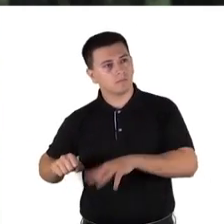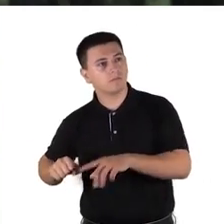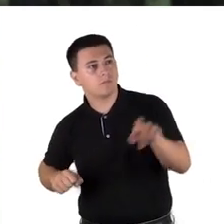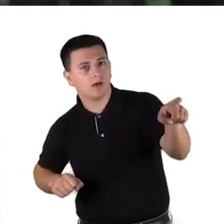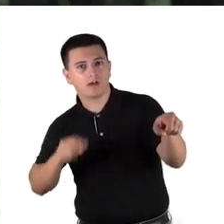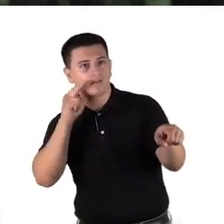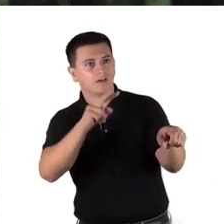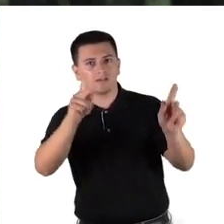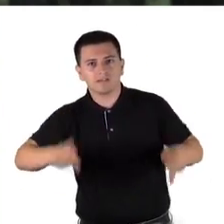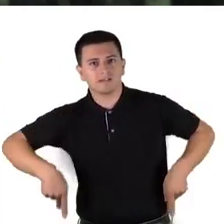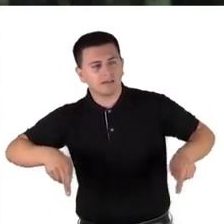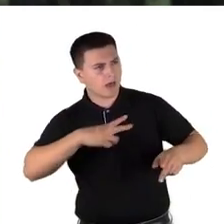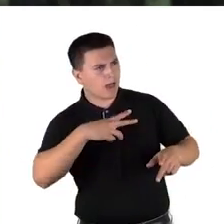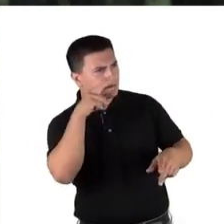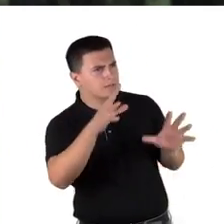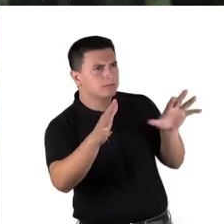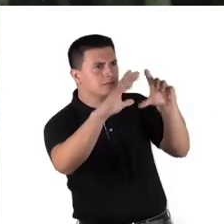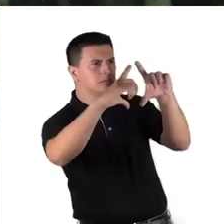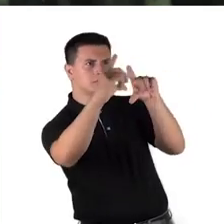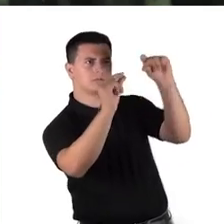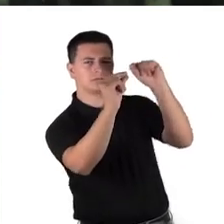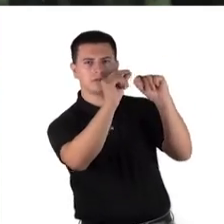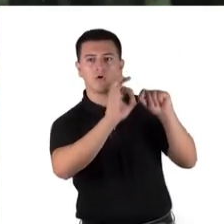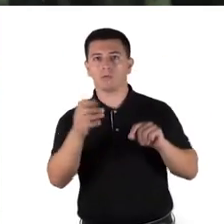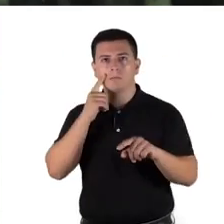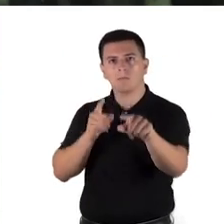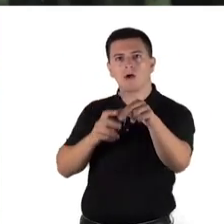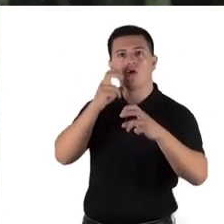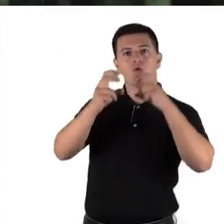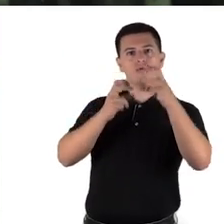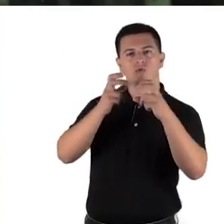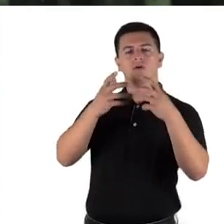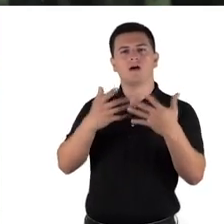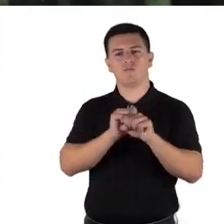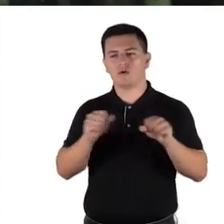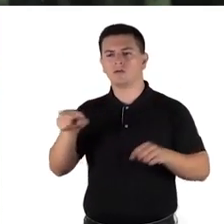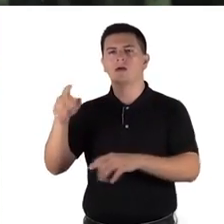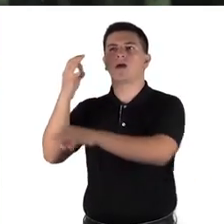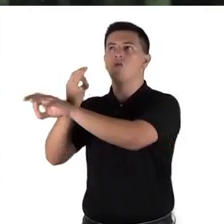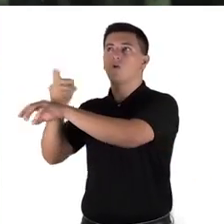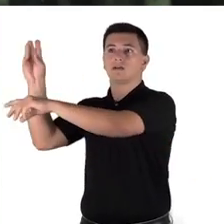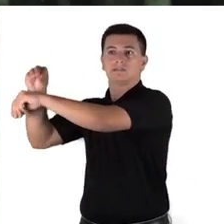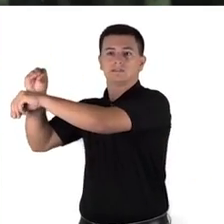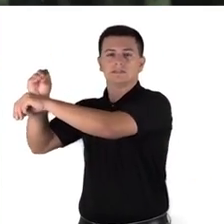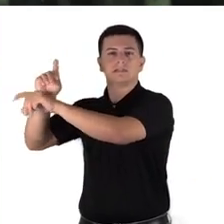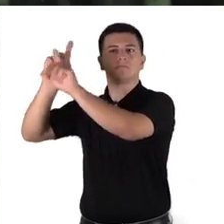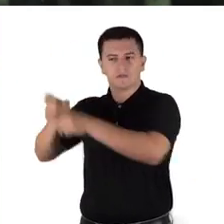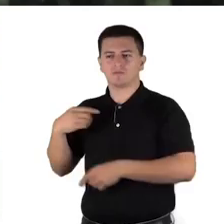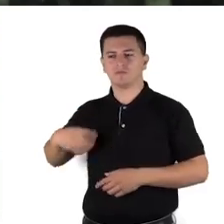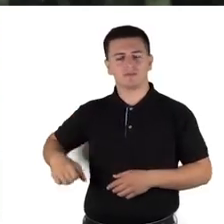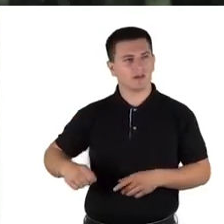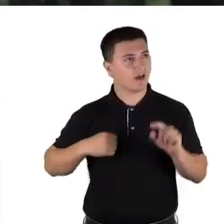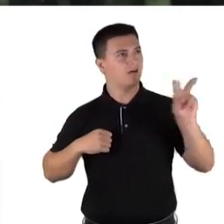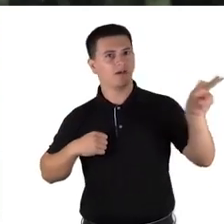escuela, en el colegio, figuras geométricas, como en el parque vemos, mira, esta calecita tiene esta forma o este color, cómo le vamos dando